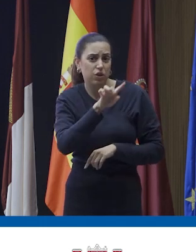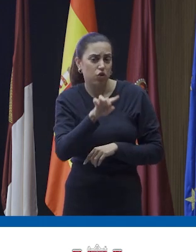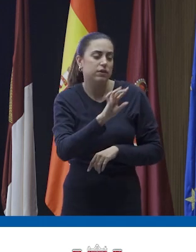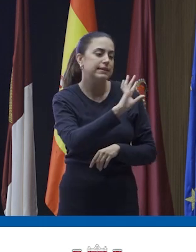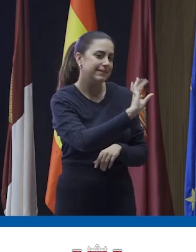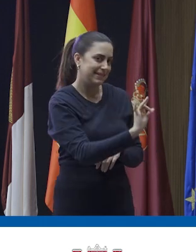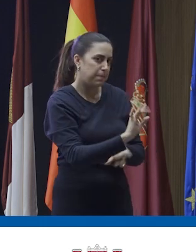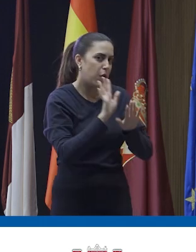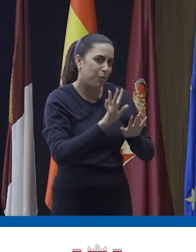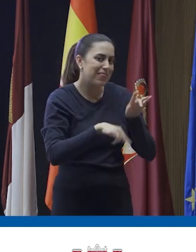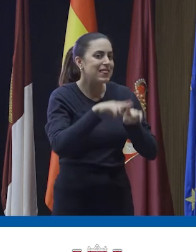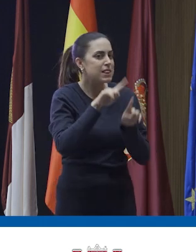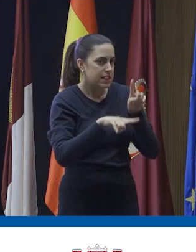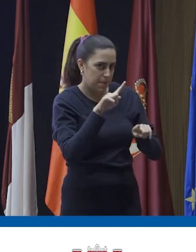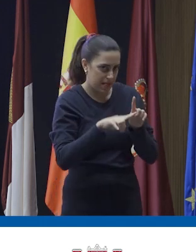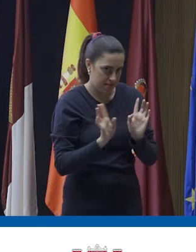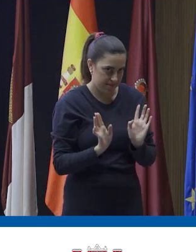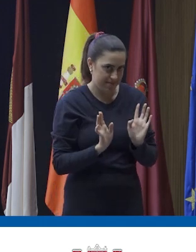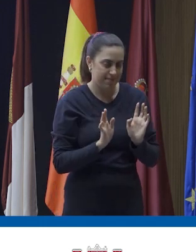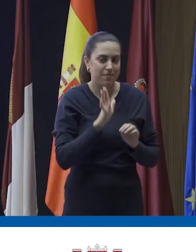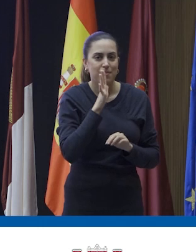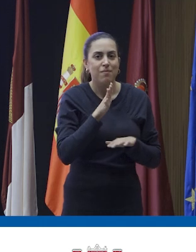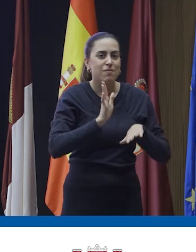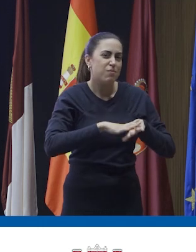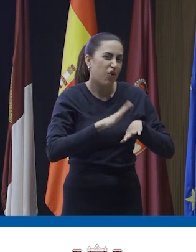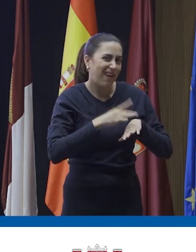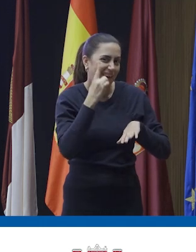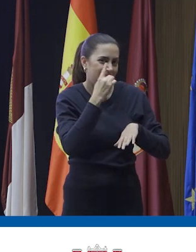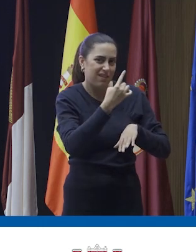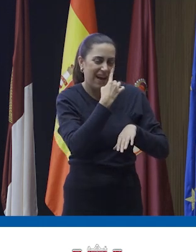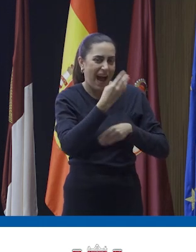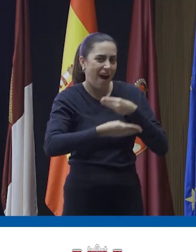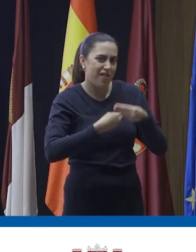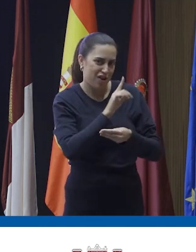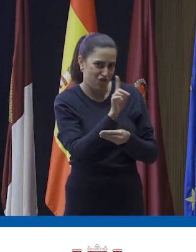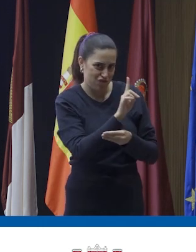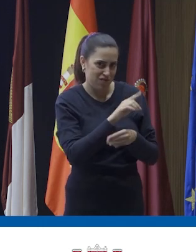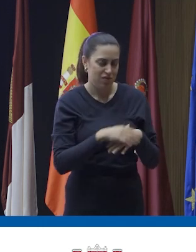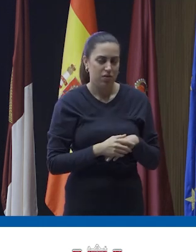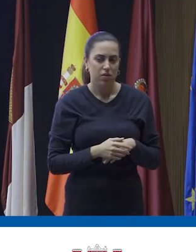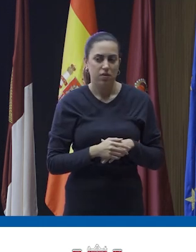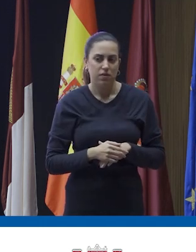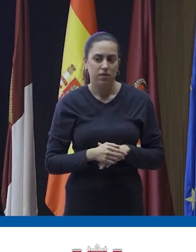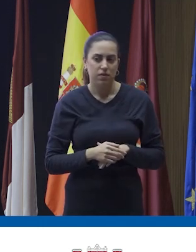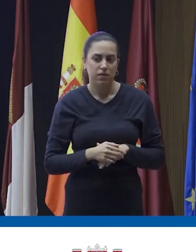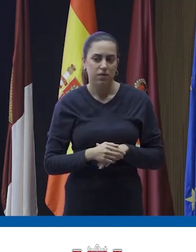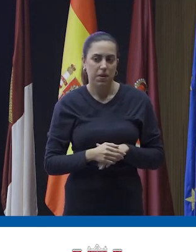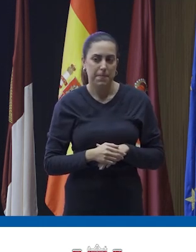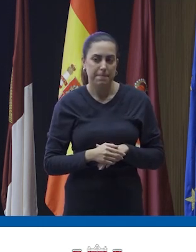peros, ¿vale? Entonces, ¿por qué no se realiza la cirugía simultánea en ambos ojos de manera